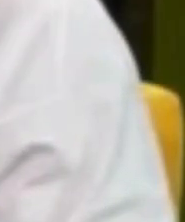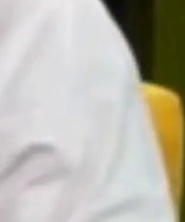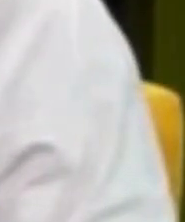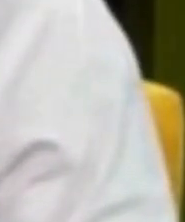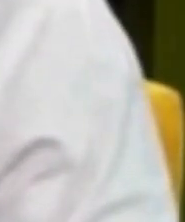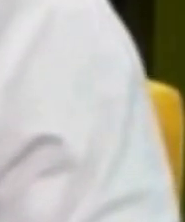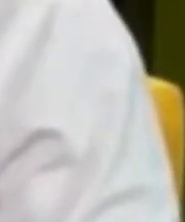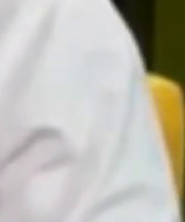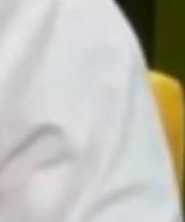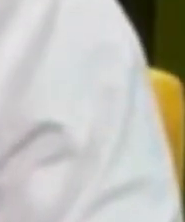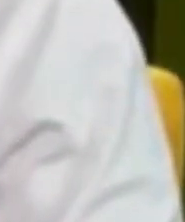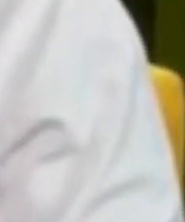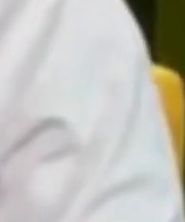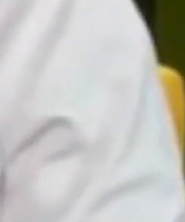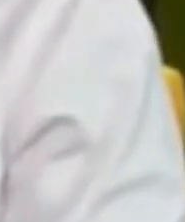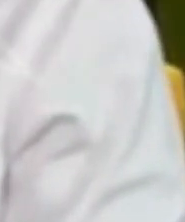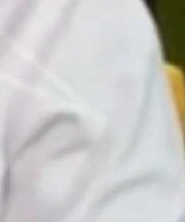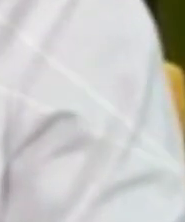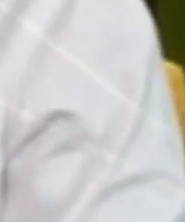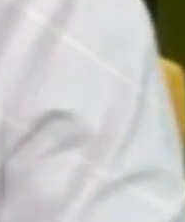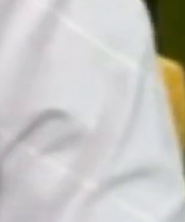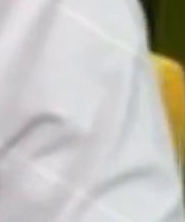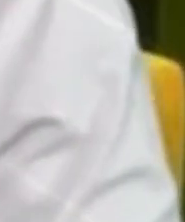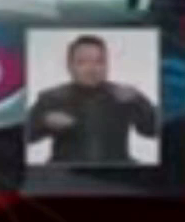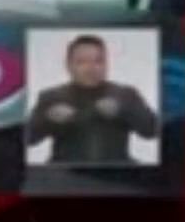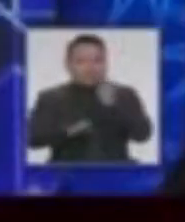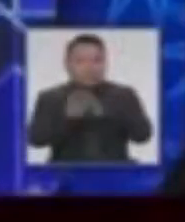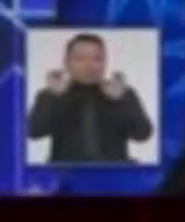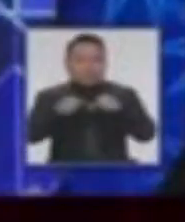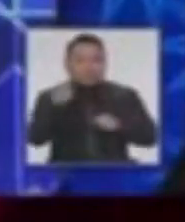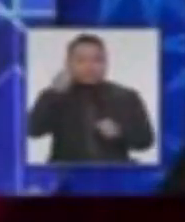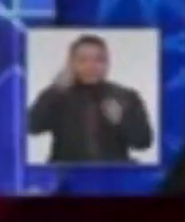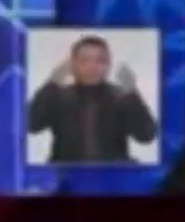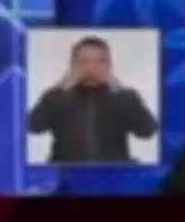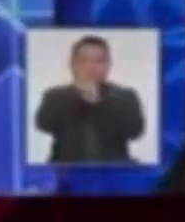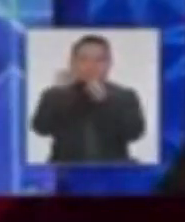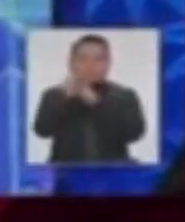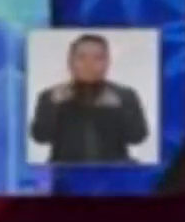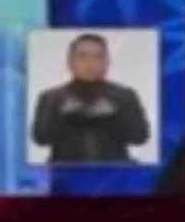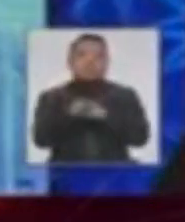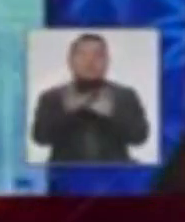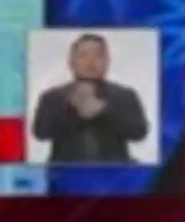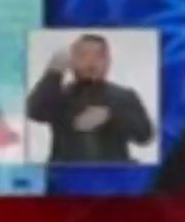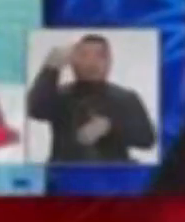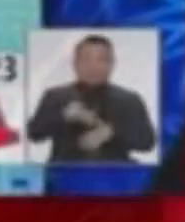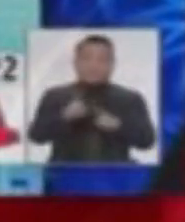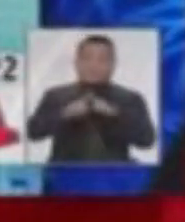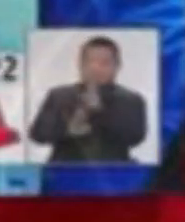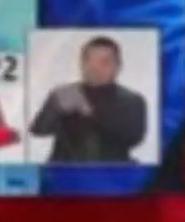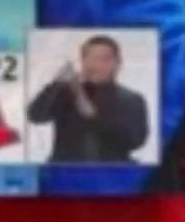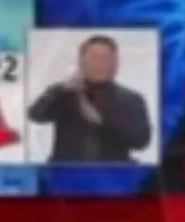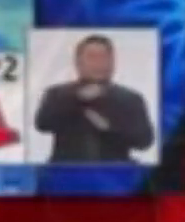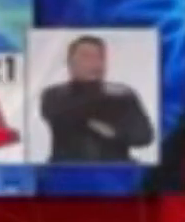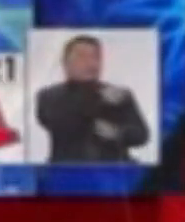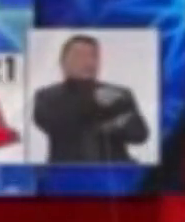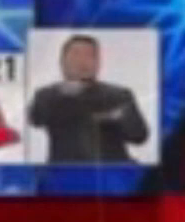millones al Perú. Hoy los peruanos están muriendo por la falta de oxígeno, la falta de vacunas. ¿Y qué creen? ¿Que las grandes empresas no van a